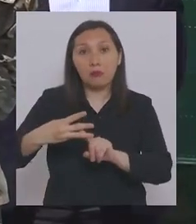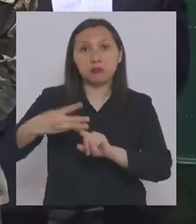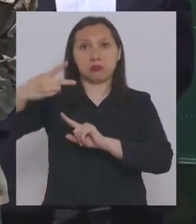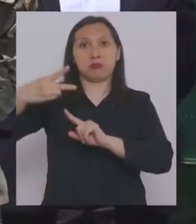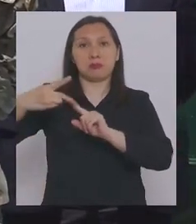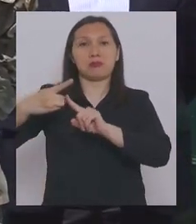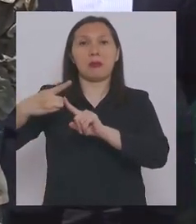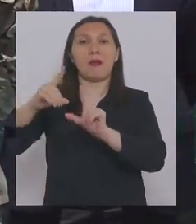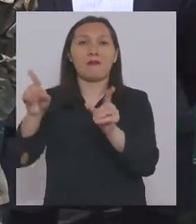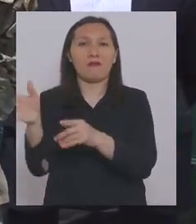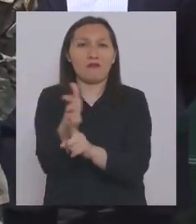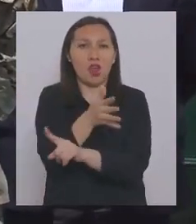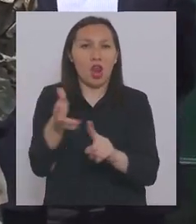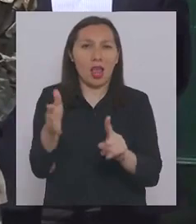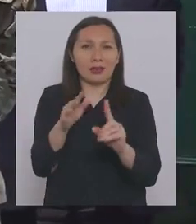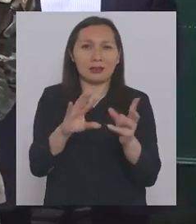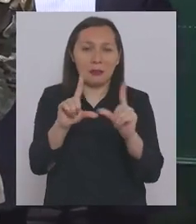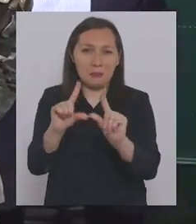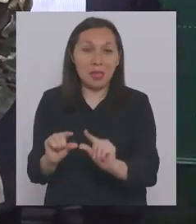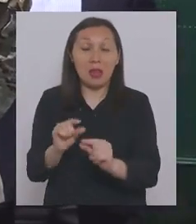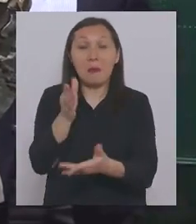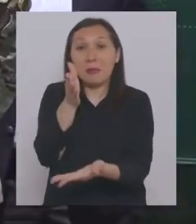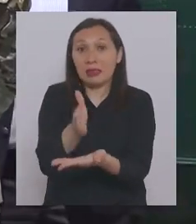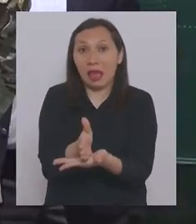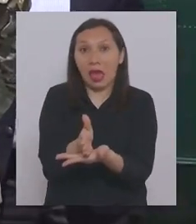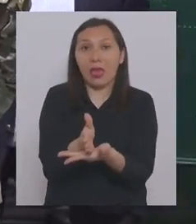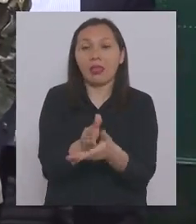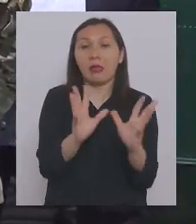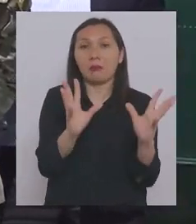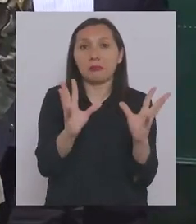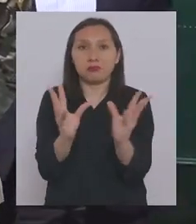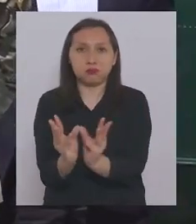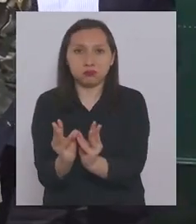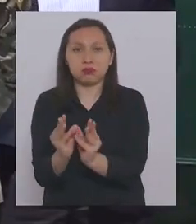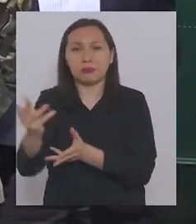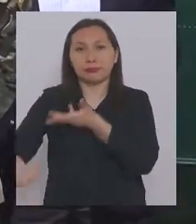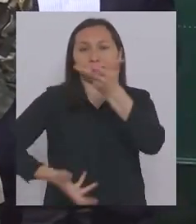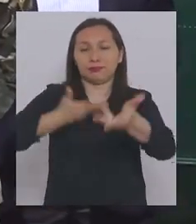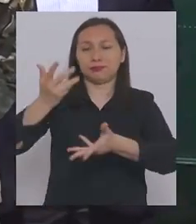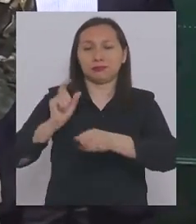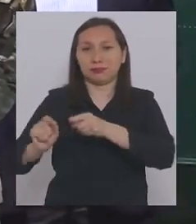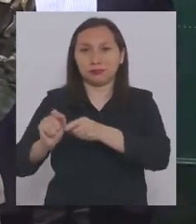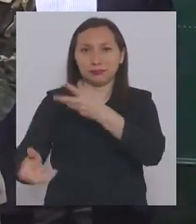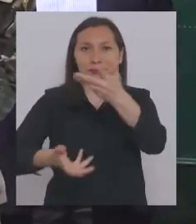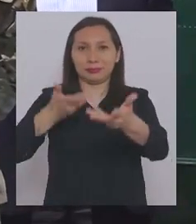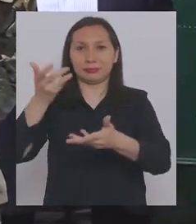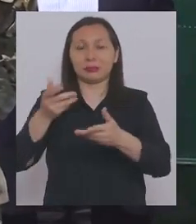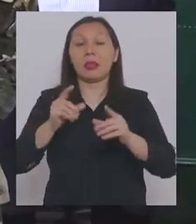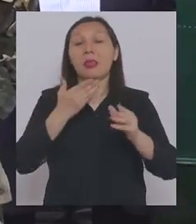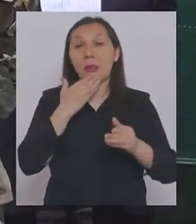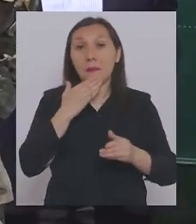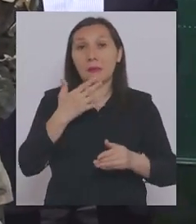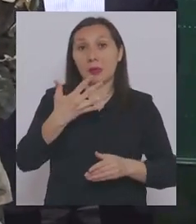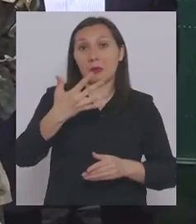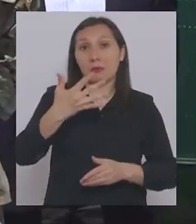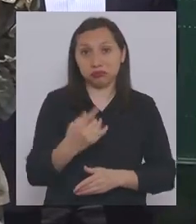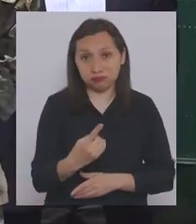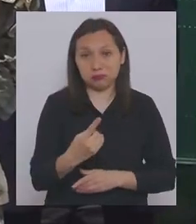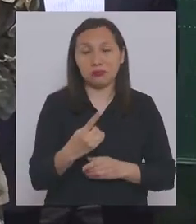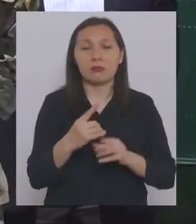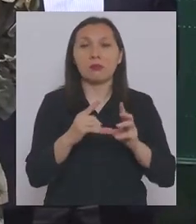violencia. Hemos logrado reducir a la mitad los atentados incendiarios. Hemos logrado reducir a la quinta parte